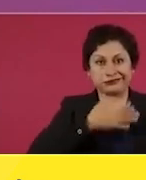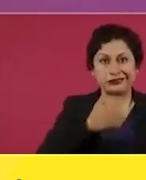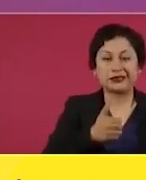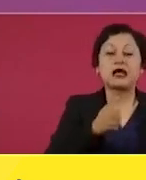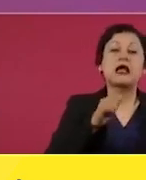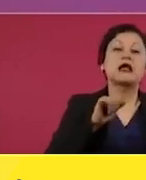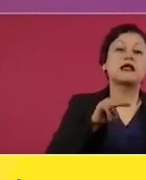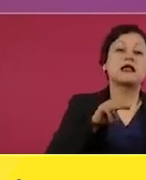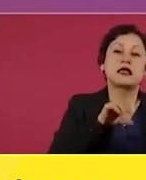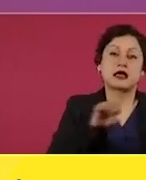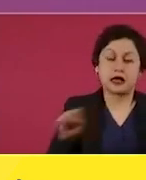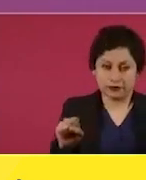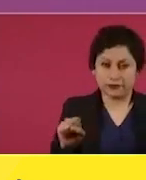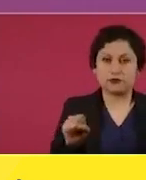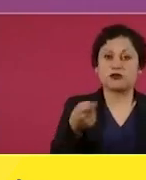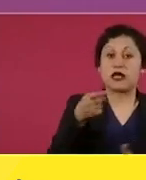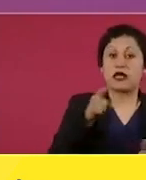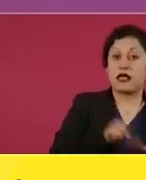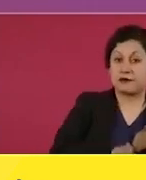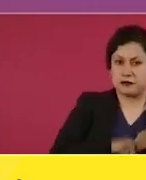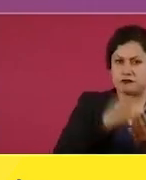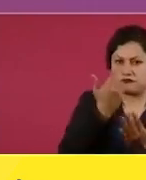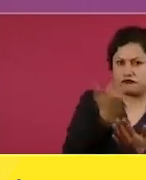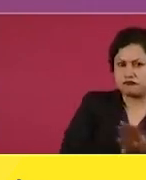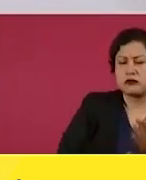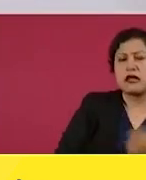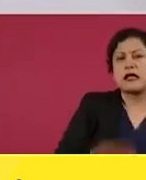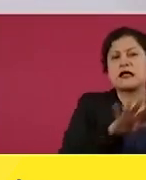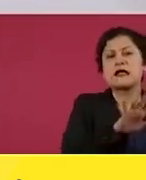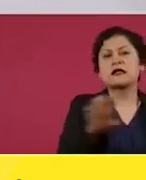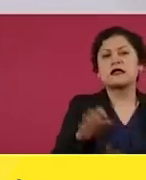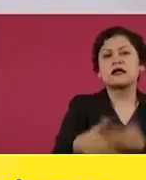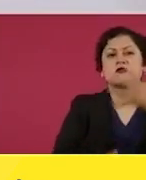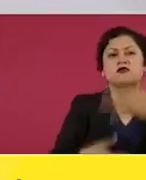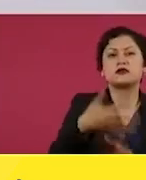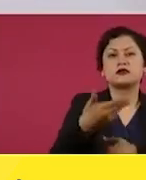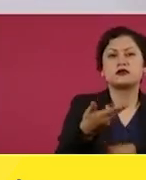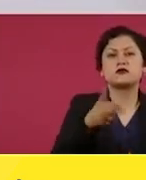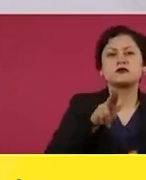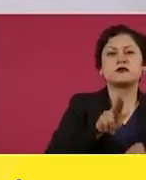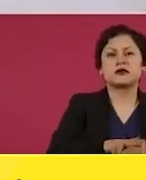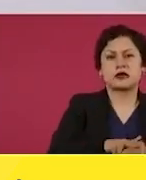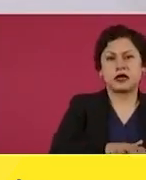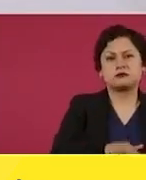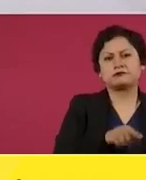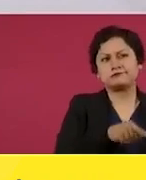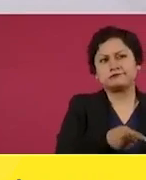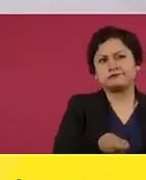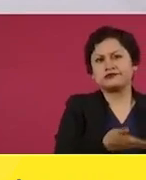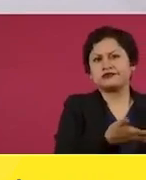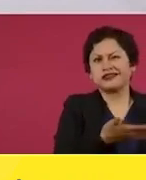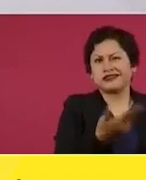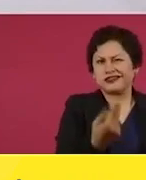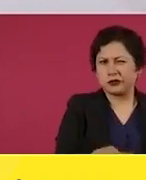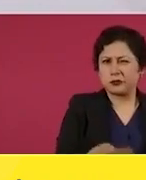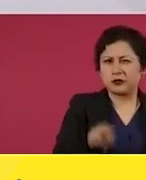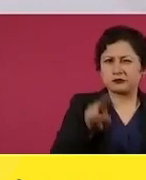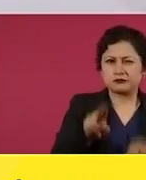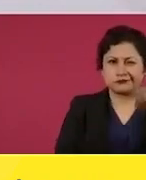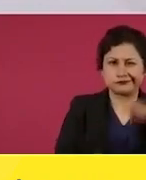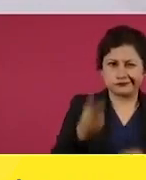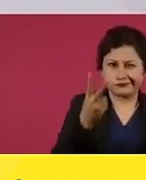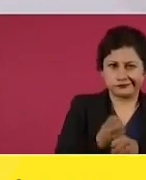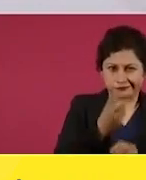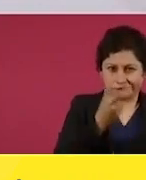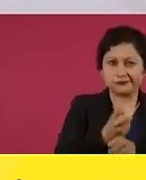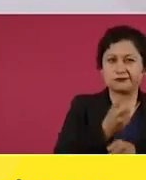porque en México no tengamos, sino porque el argumento es que los médicos mexicanos no quieren trabajar en zonas rurales o marginadas,